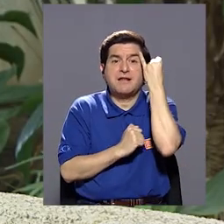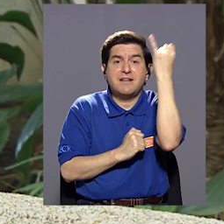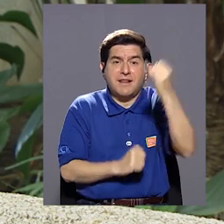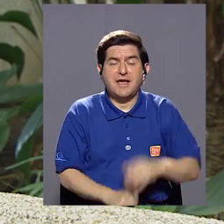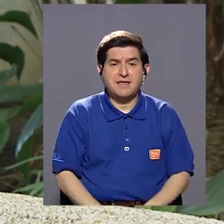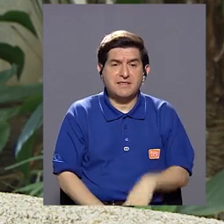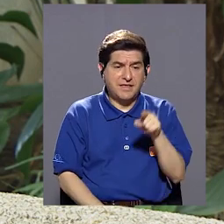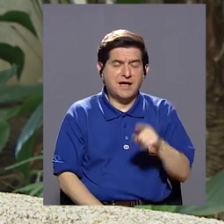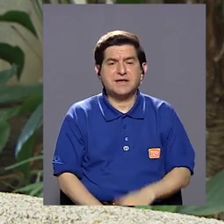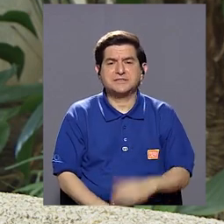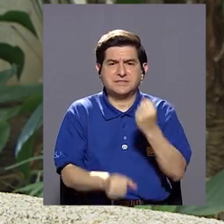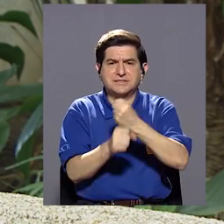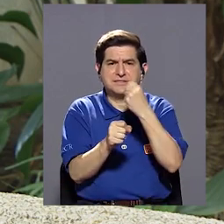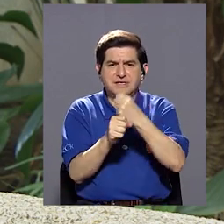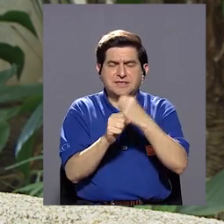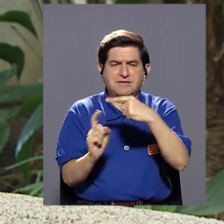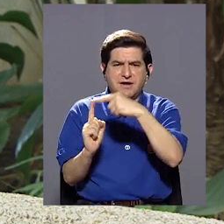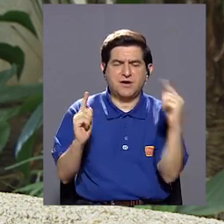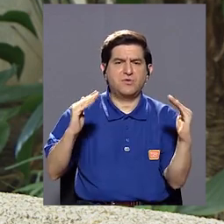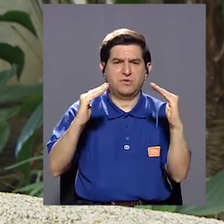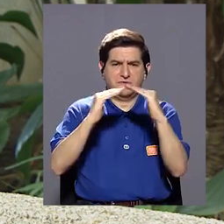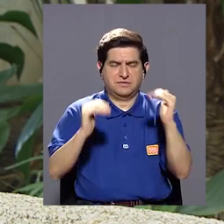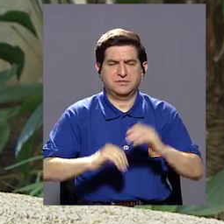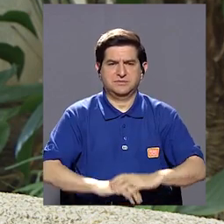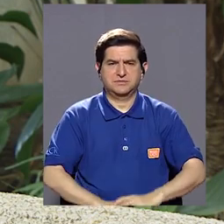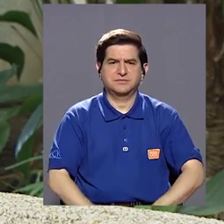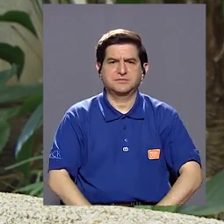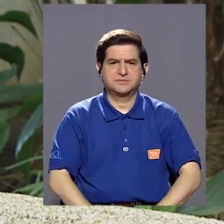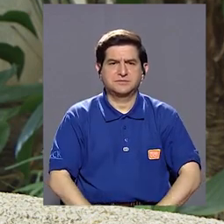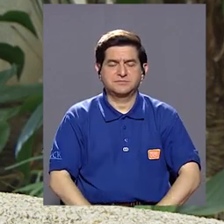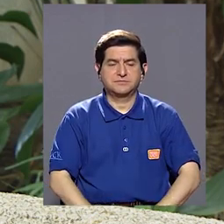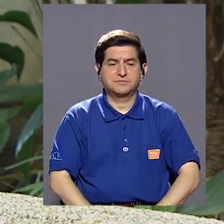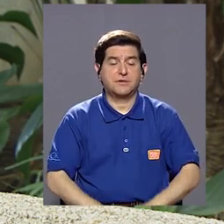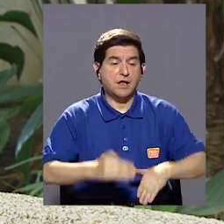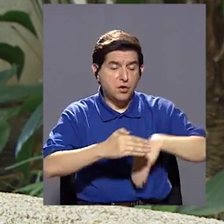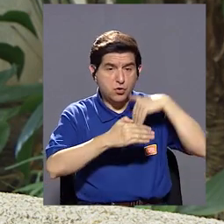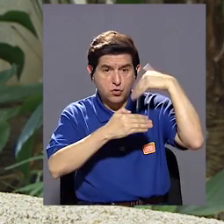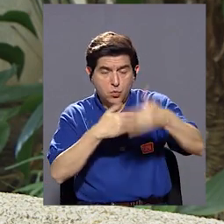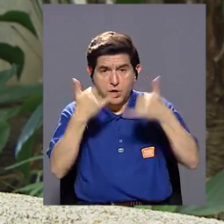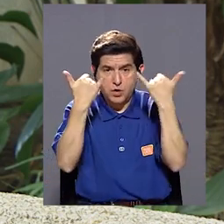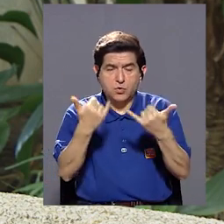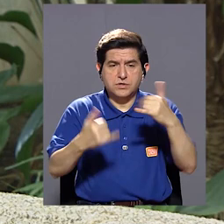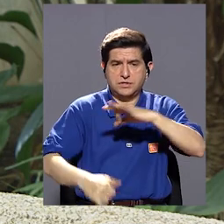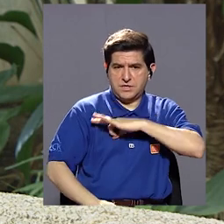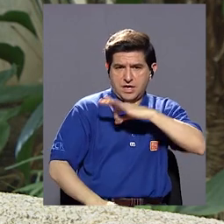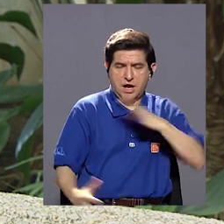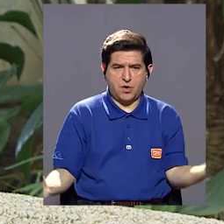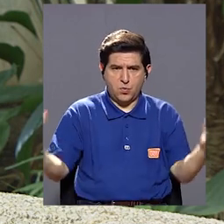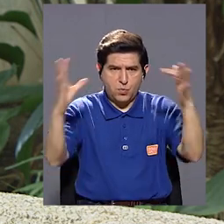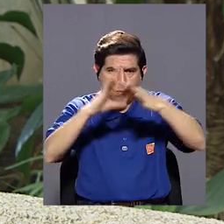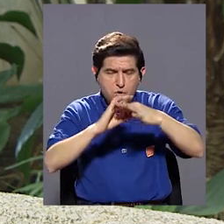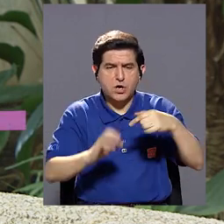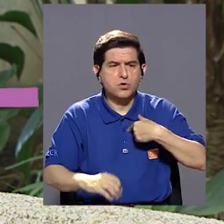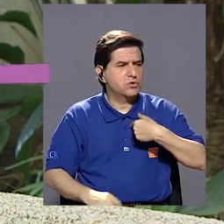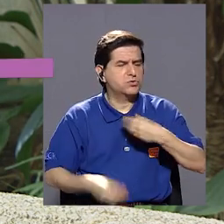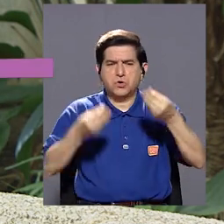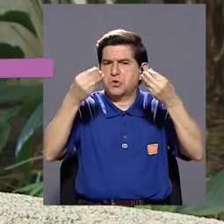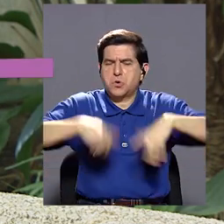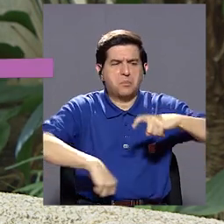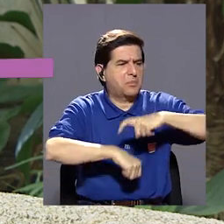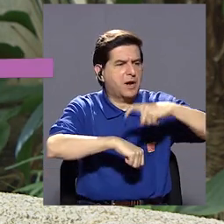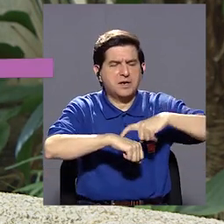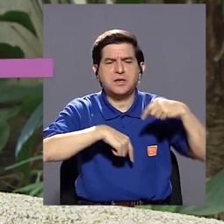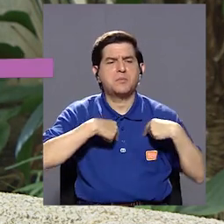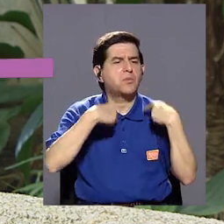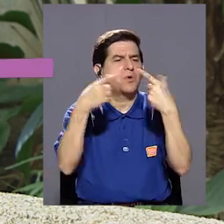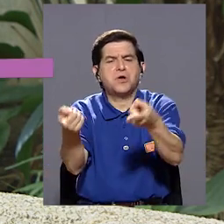primera vez ese concepto de lo que es teletrabajo, en inglés telecommuting. Y a partir de ahí se ven otros beneficios asociados. Yo ya no